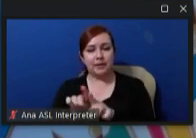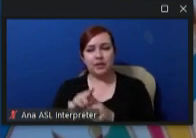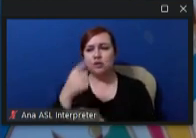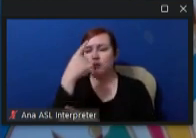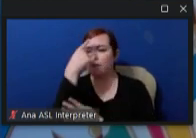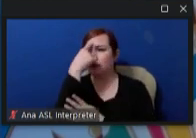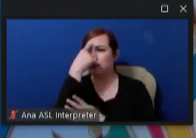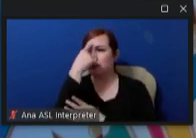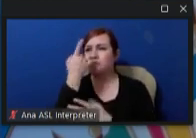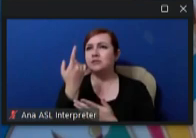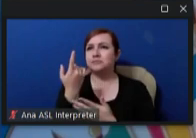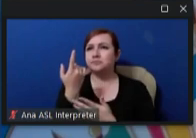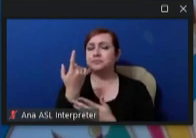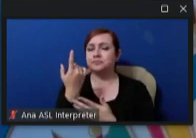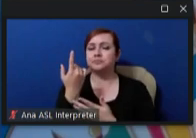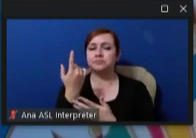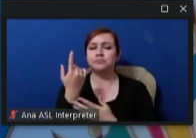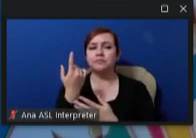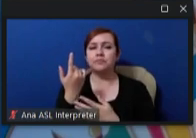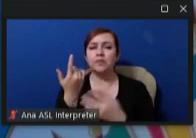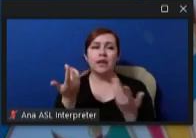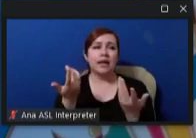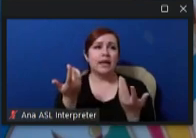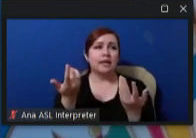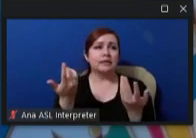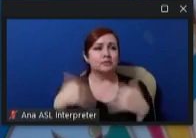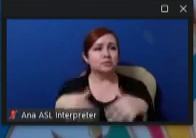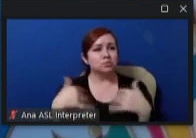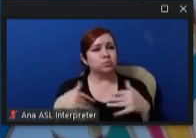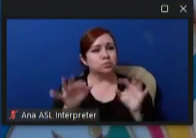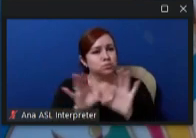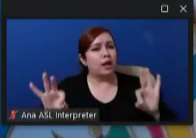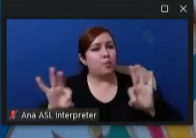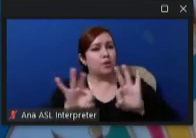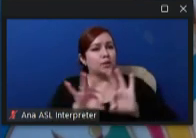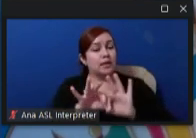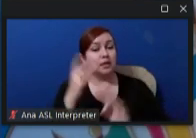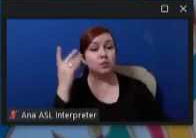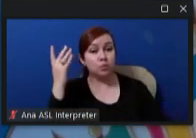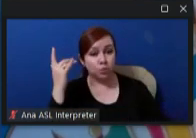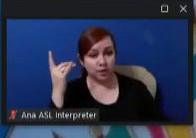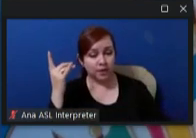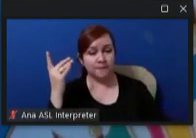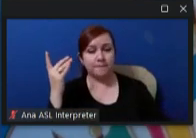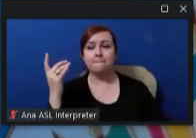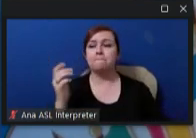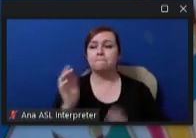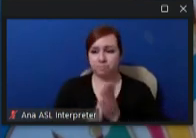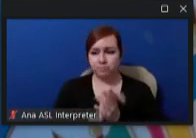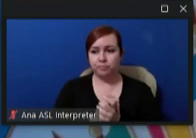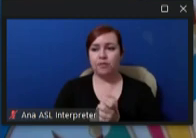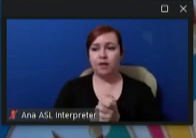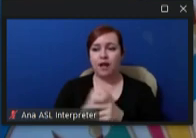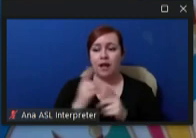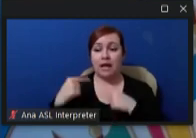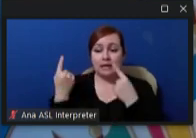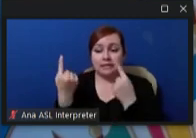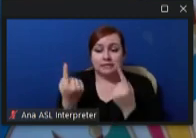esta transversalidad pues es extremadamente relevante porque hasta ahora el